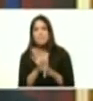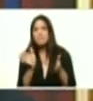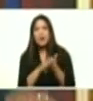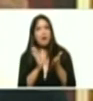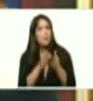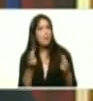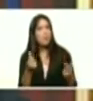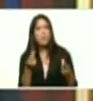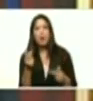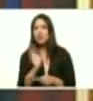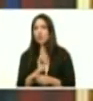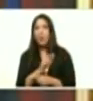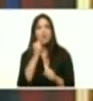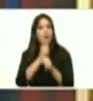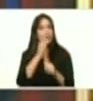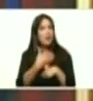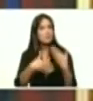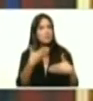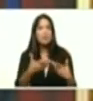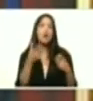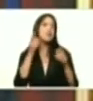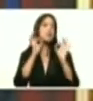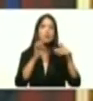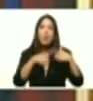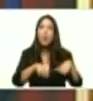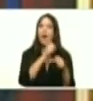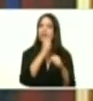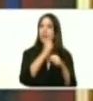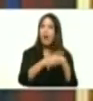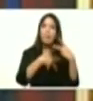resolver lo que tienes que resolver tú en tu espacio concreto.